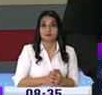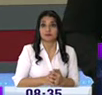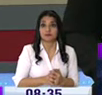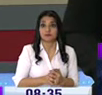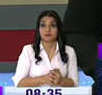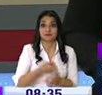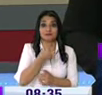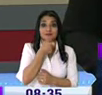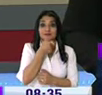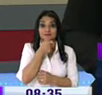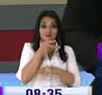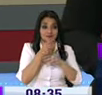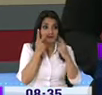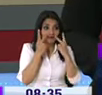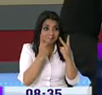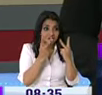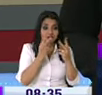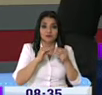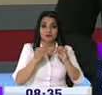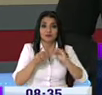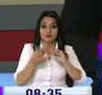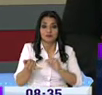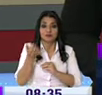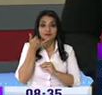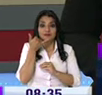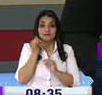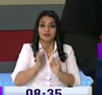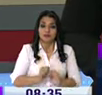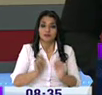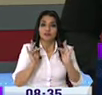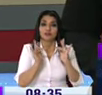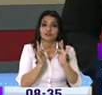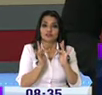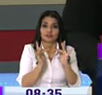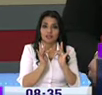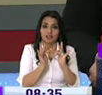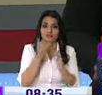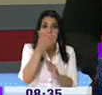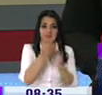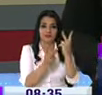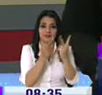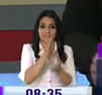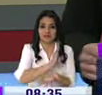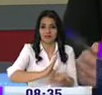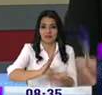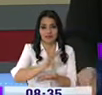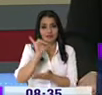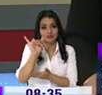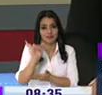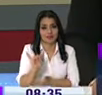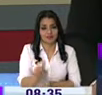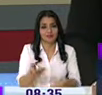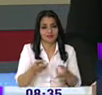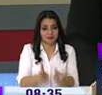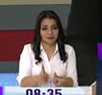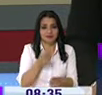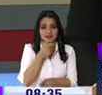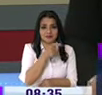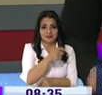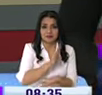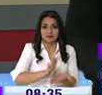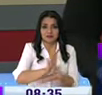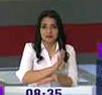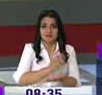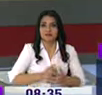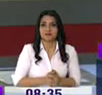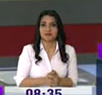están pendientes de este número para poder hacer los contactos debidos para este día sábado hacer muchos reportajes sobre su